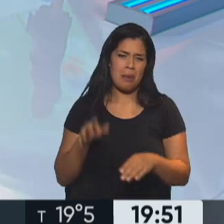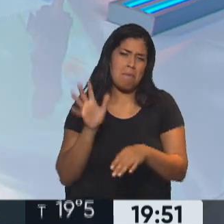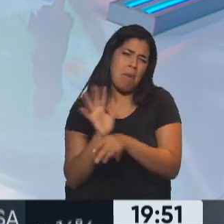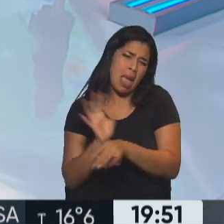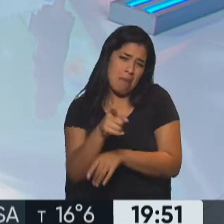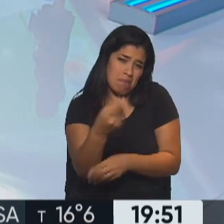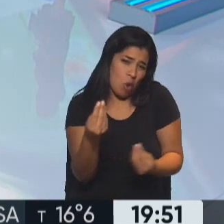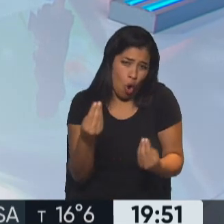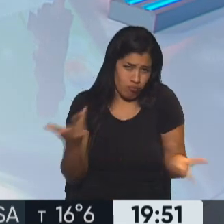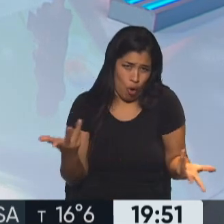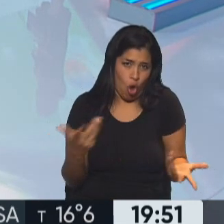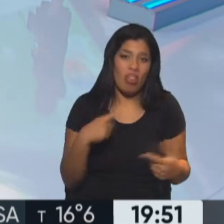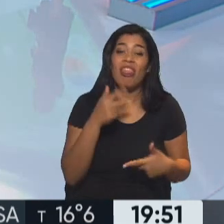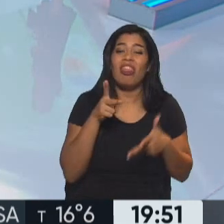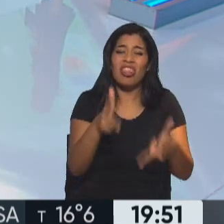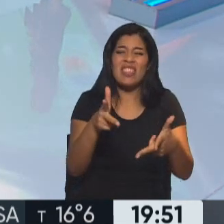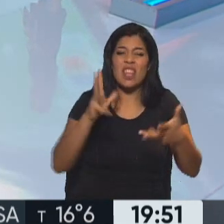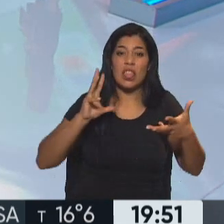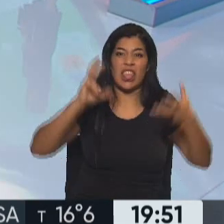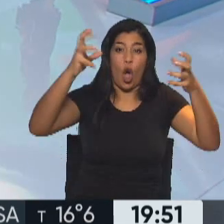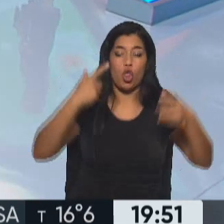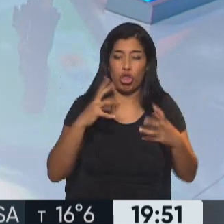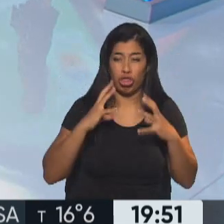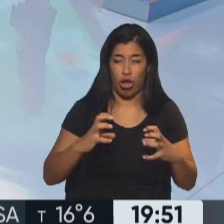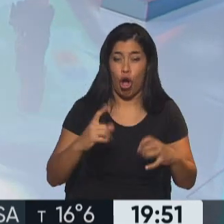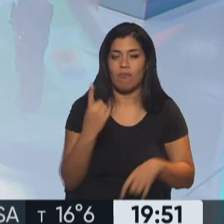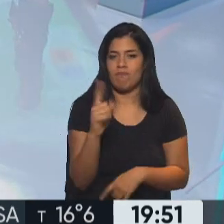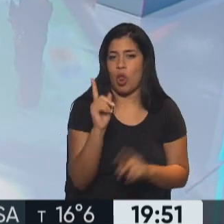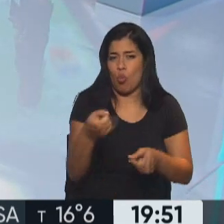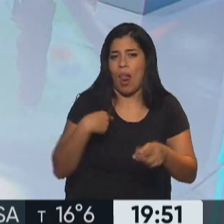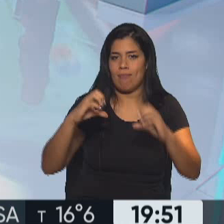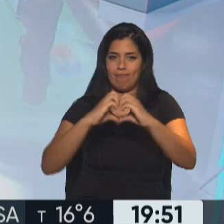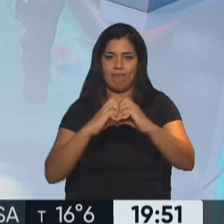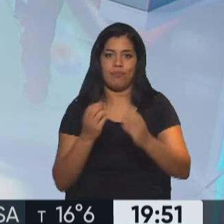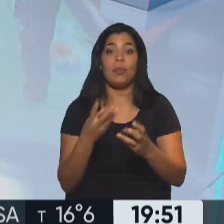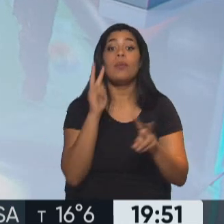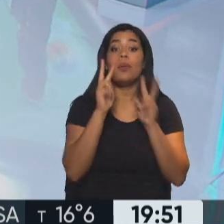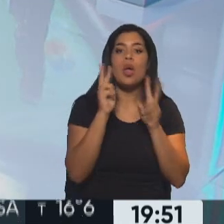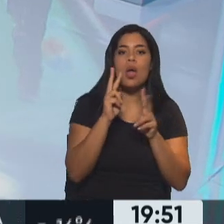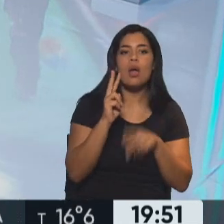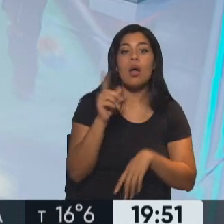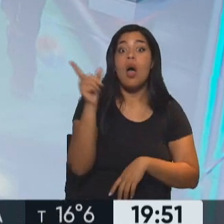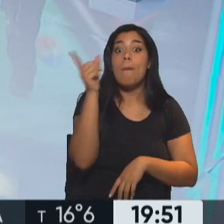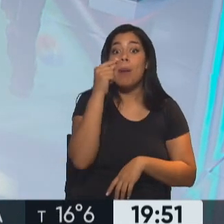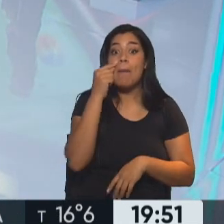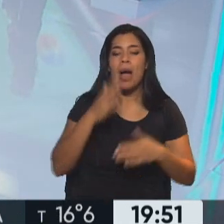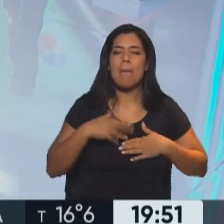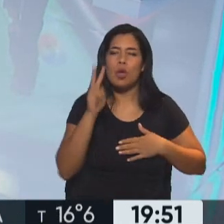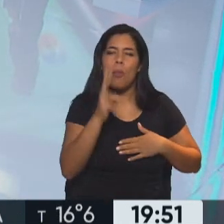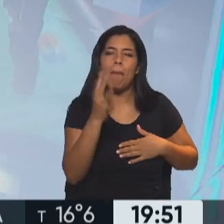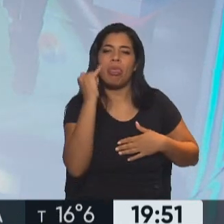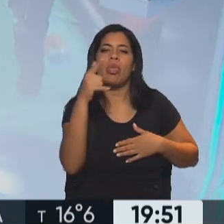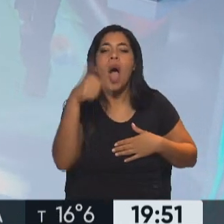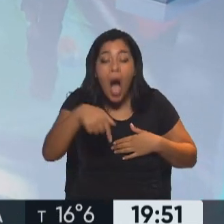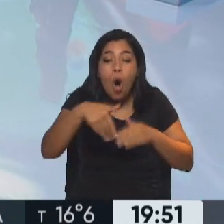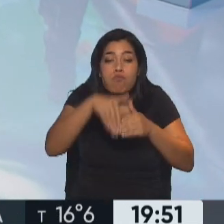eso, no? Amor-odio. Amor-odio. A ver. A ver. Mi viejo viendo que ahora puede reaccionar a mis mensajes con